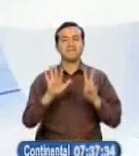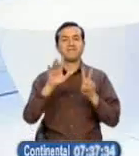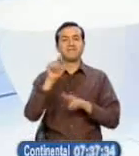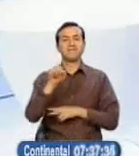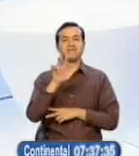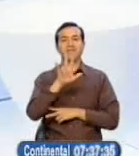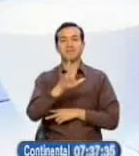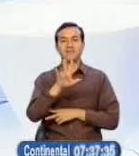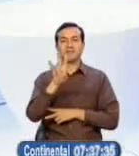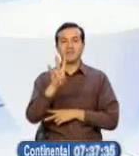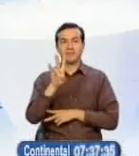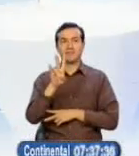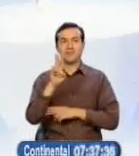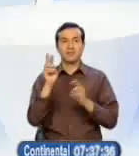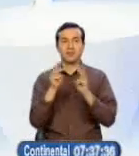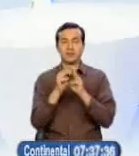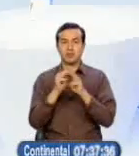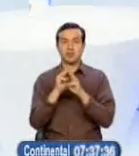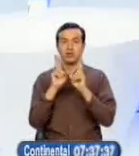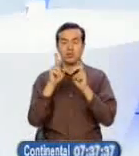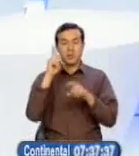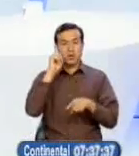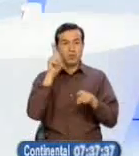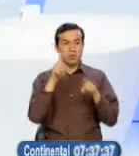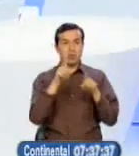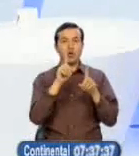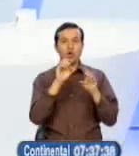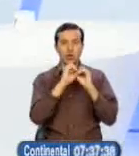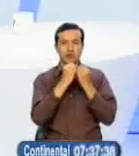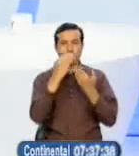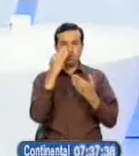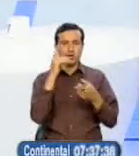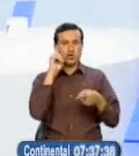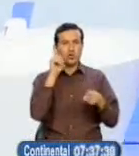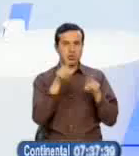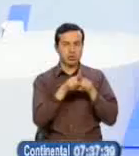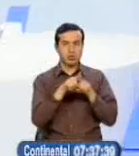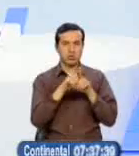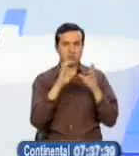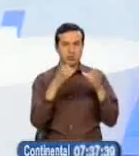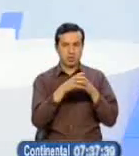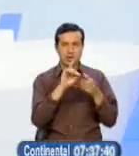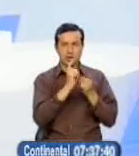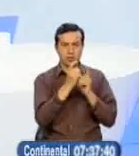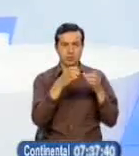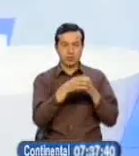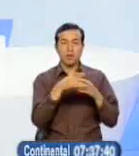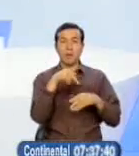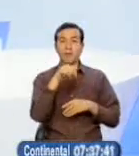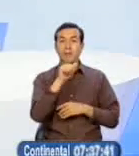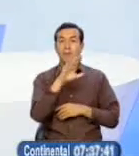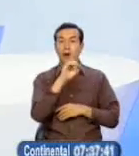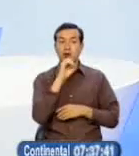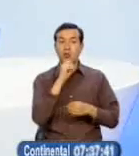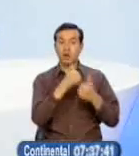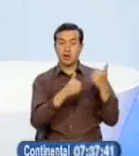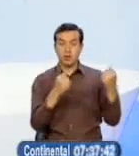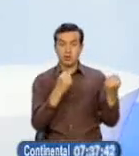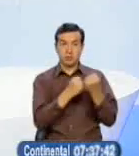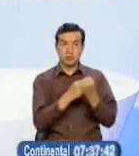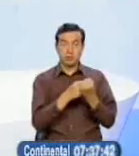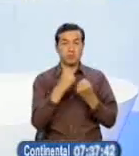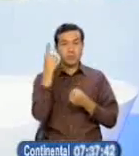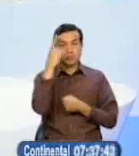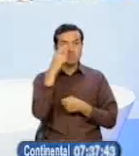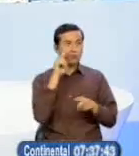7:37 y entre los asistentes a la convención del denominado Acuerdo Nacional por el Cambio, coalición que auspicia la candidatura de Paco Moncayo, destacaron los rostros de